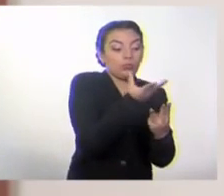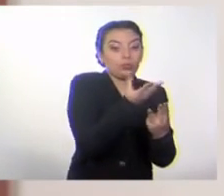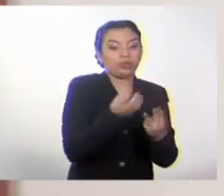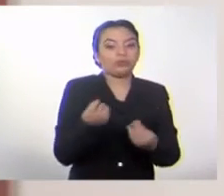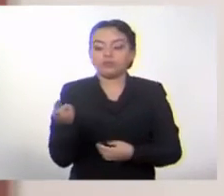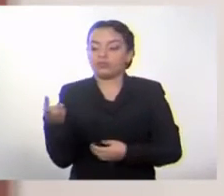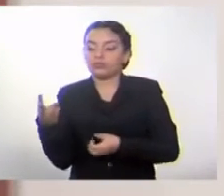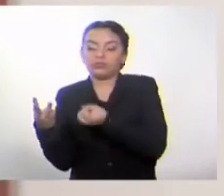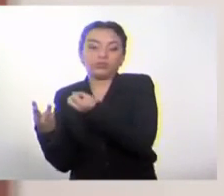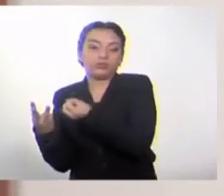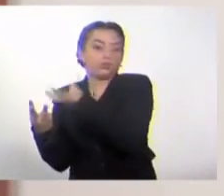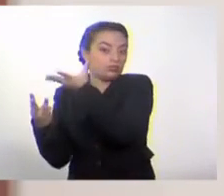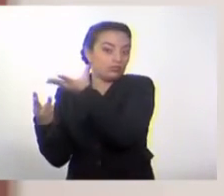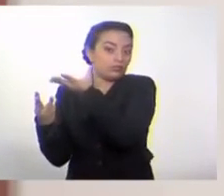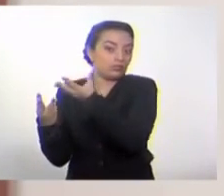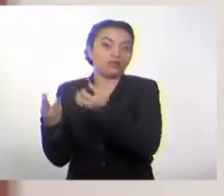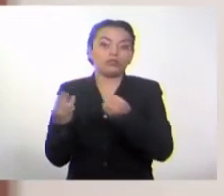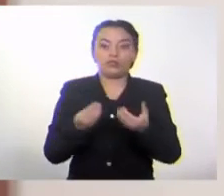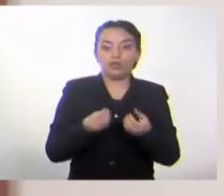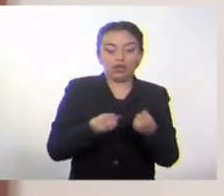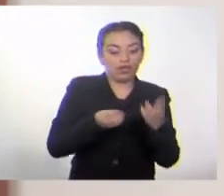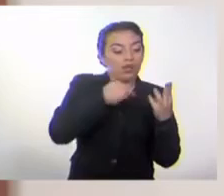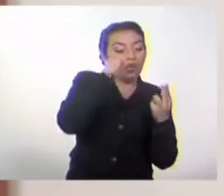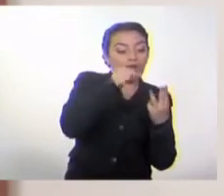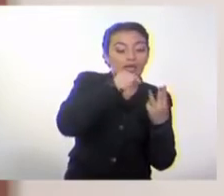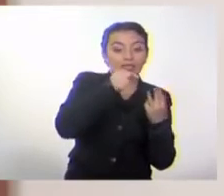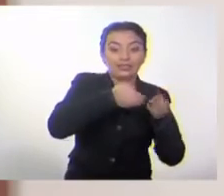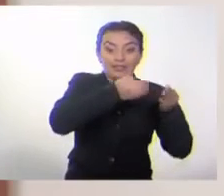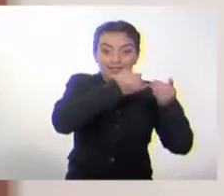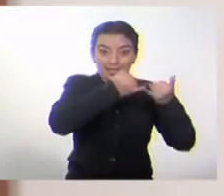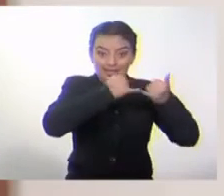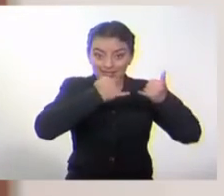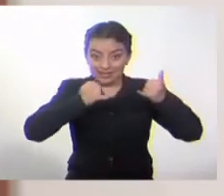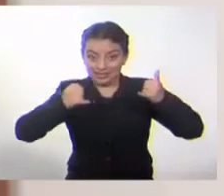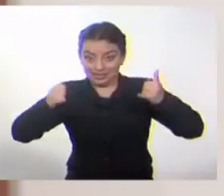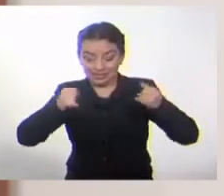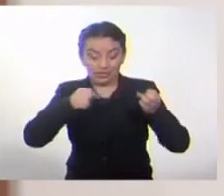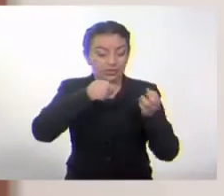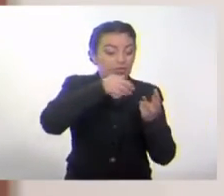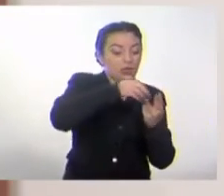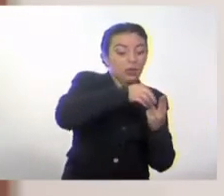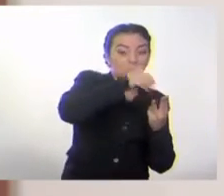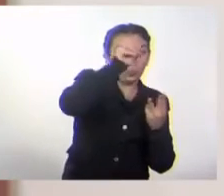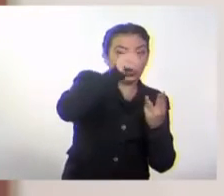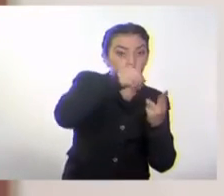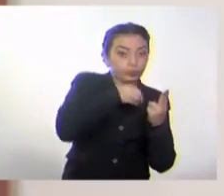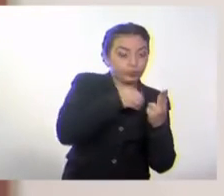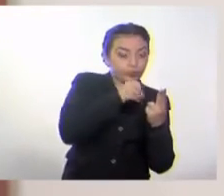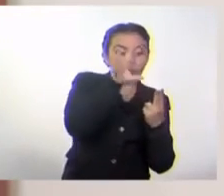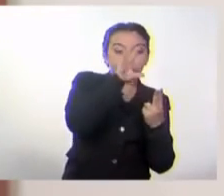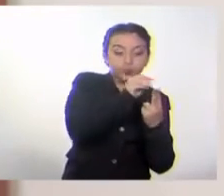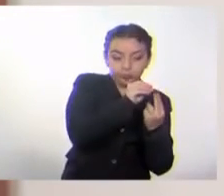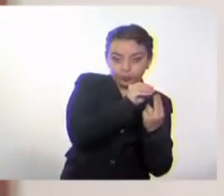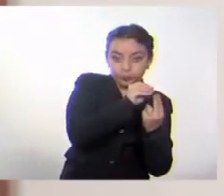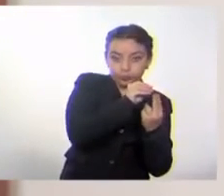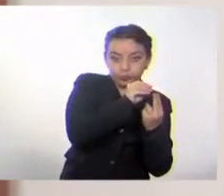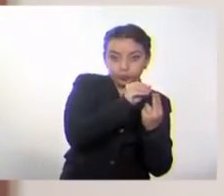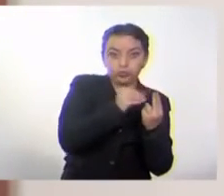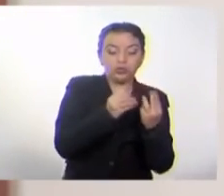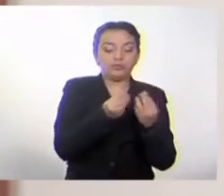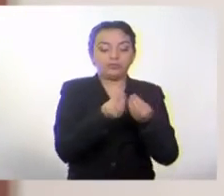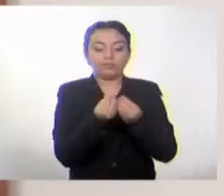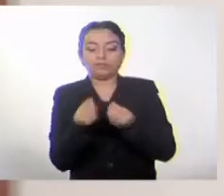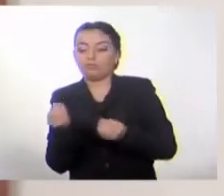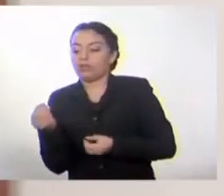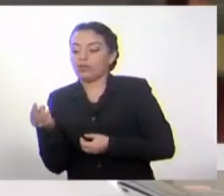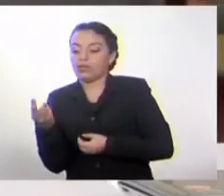serie, al remover uno de los LED, se apagaban los otros 2, mientras que en el de paralelo, al remover uno, los otros 2 no